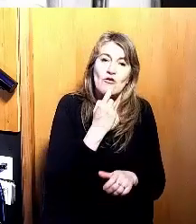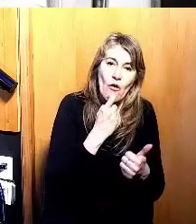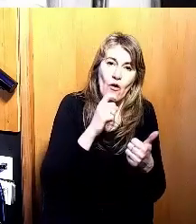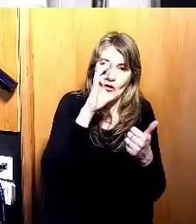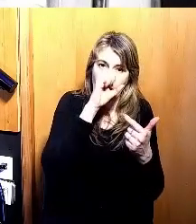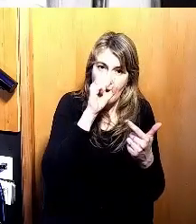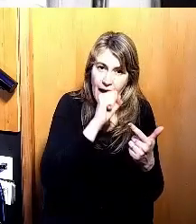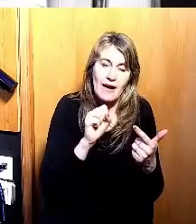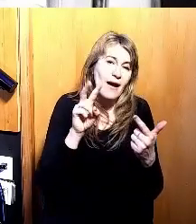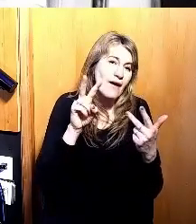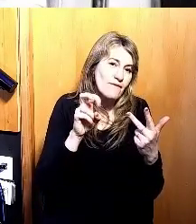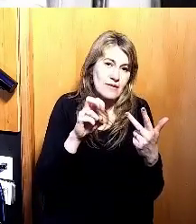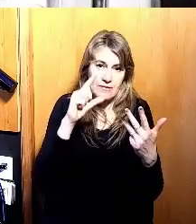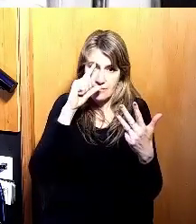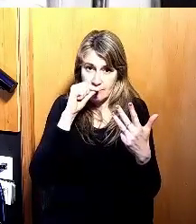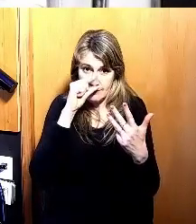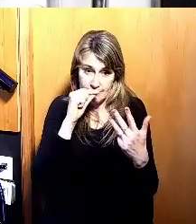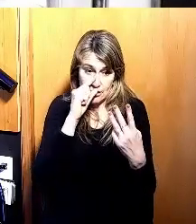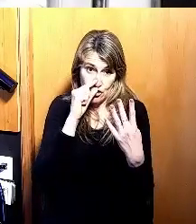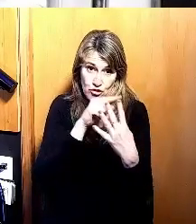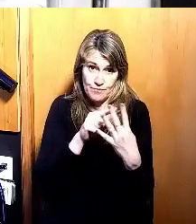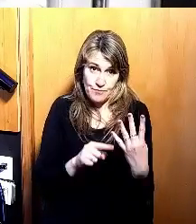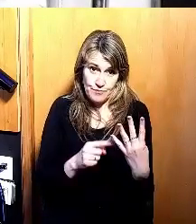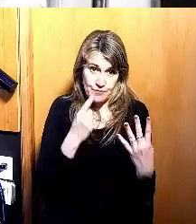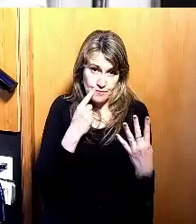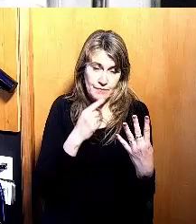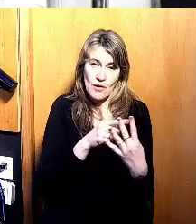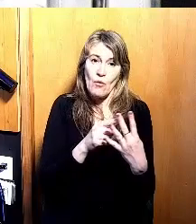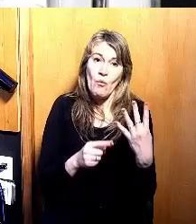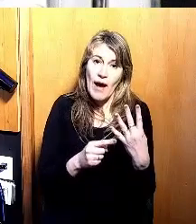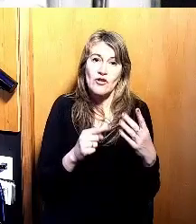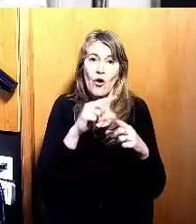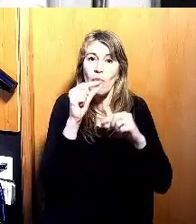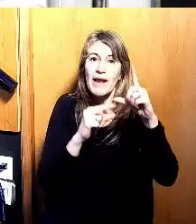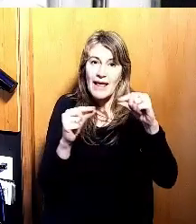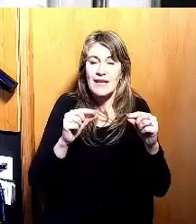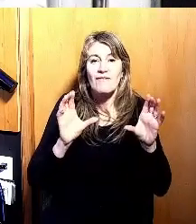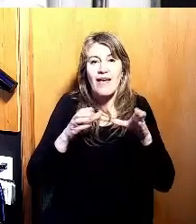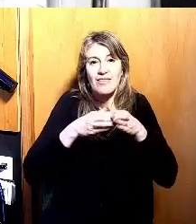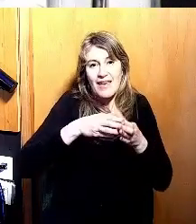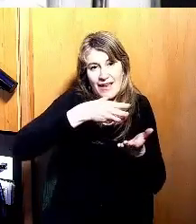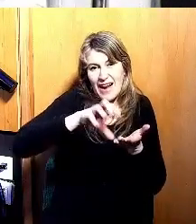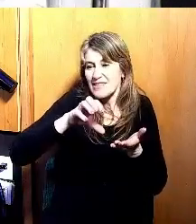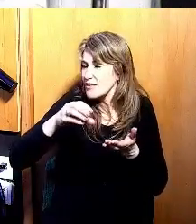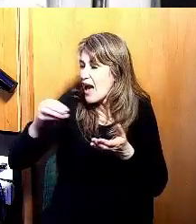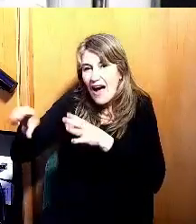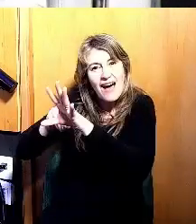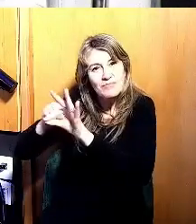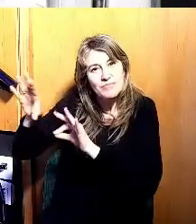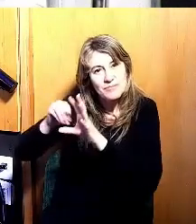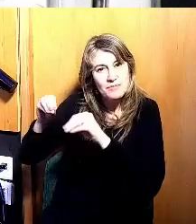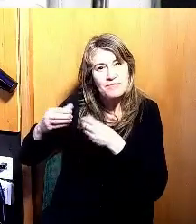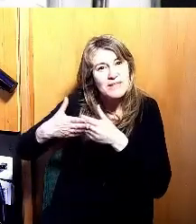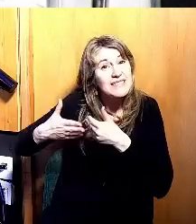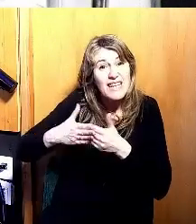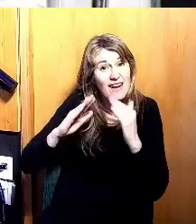verde y amarillo, entonces se ve simple. Las 4 cooperativas de clasificadores que están en la media a 20 minutos de nuestras casas